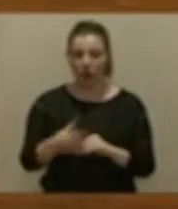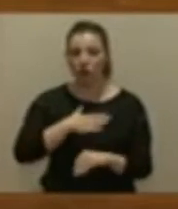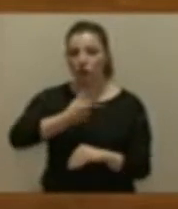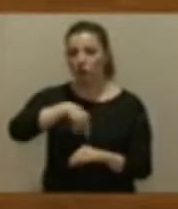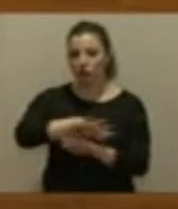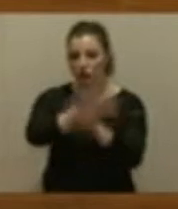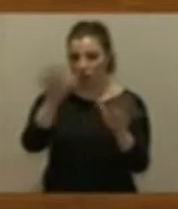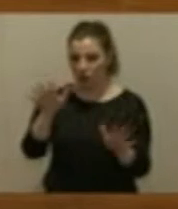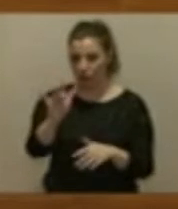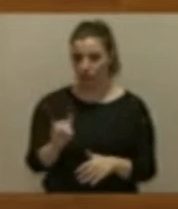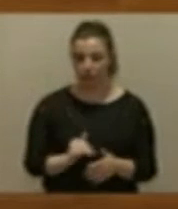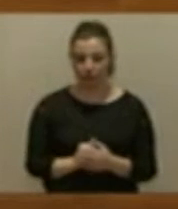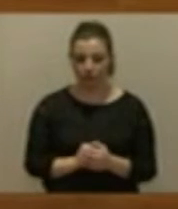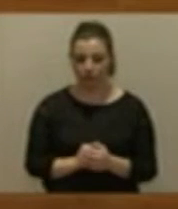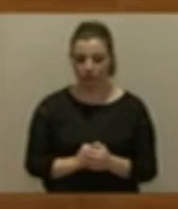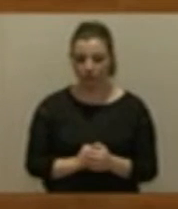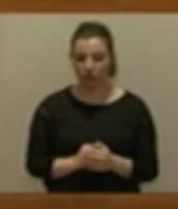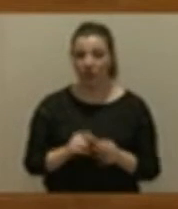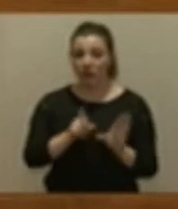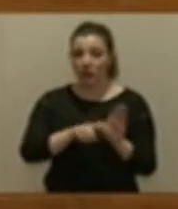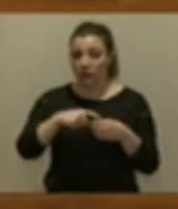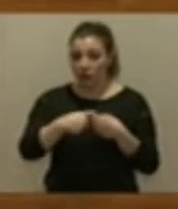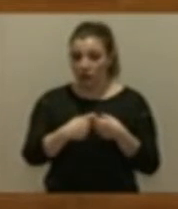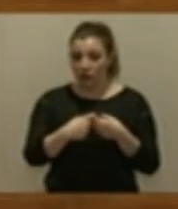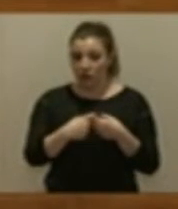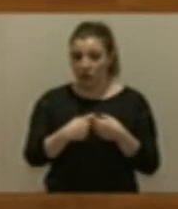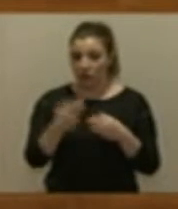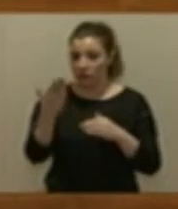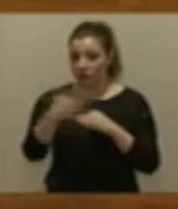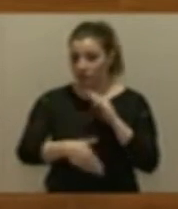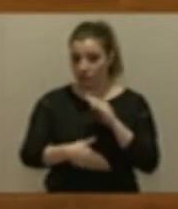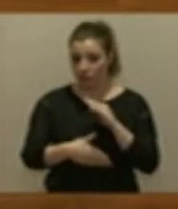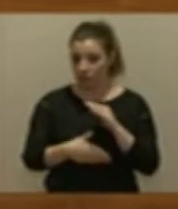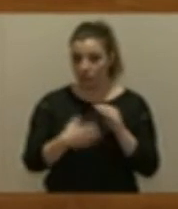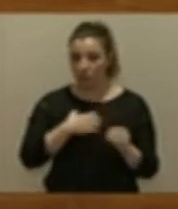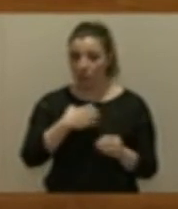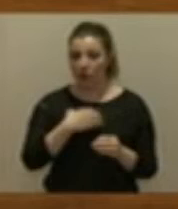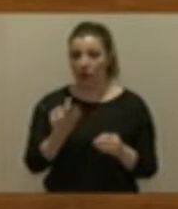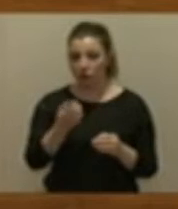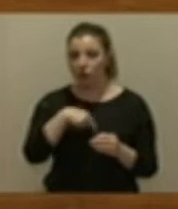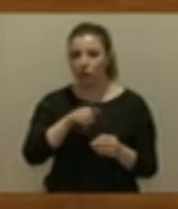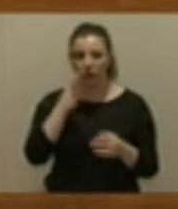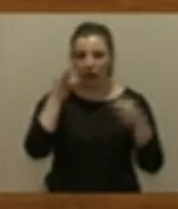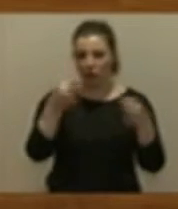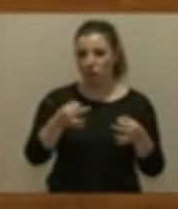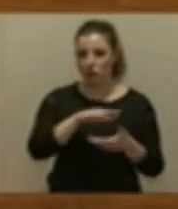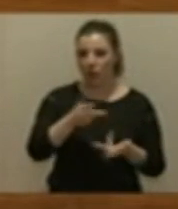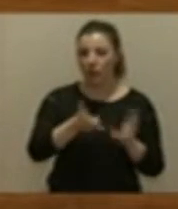tenemos claro. La participación debe dejar de estar restringida. Creemos en la democracia y en la